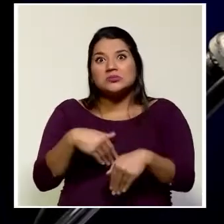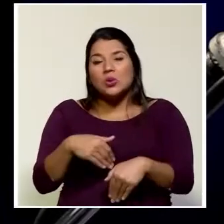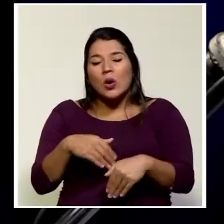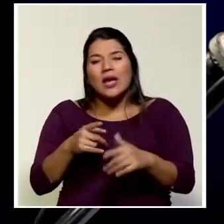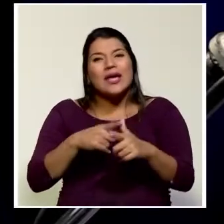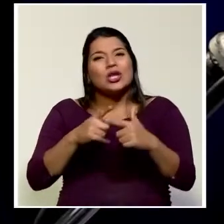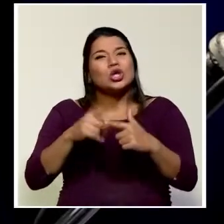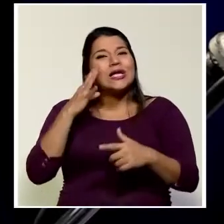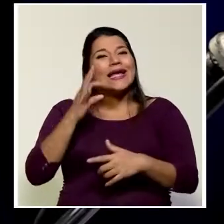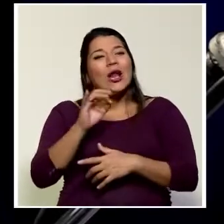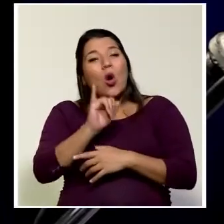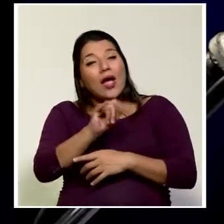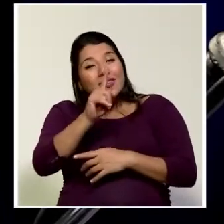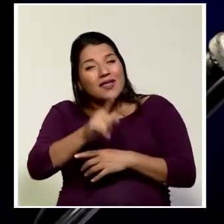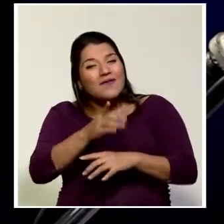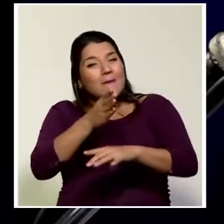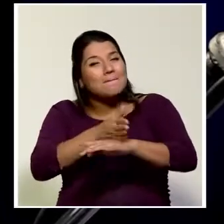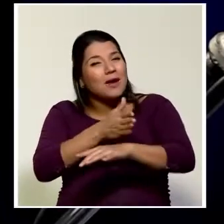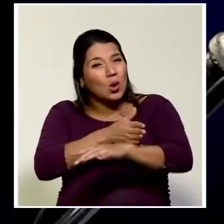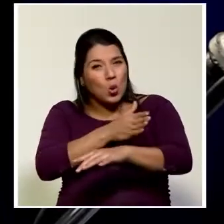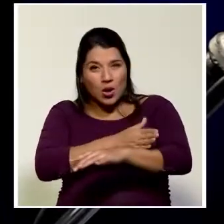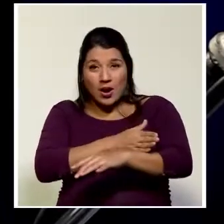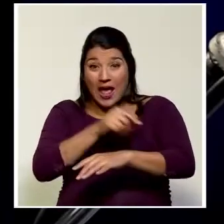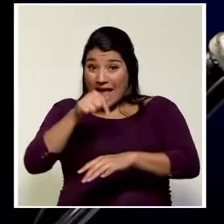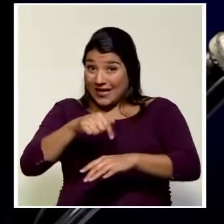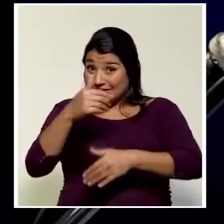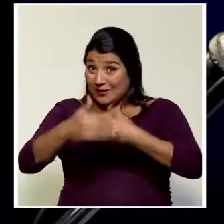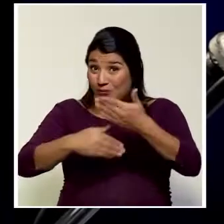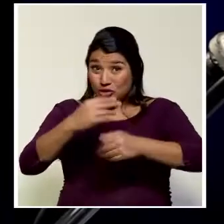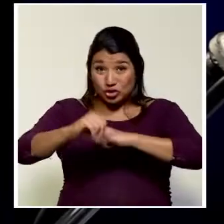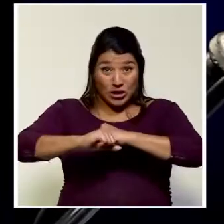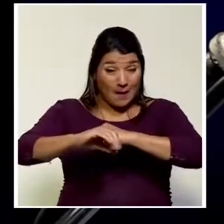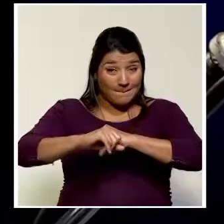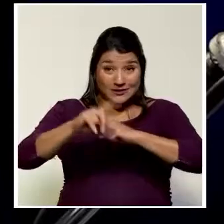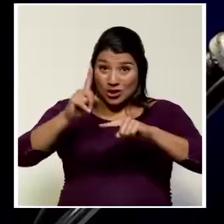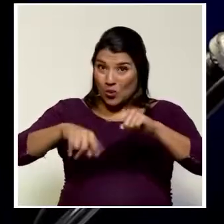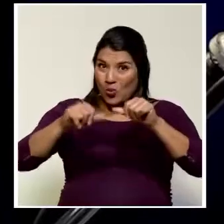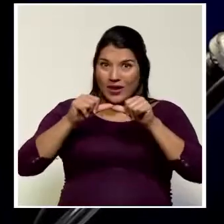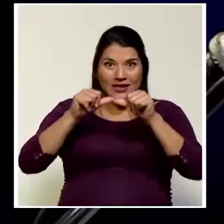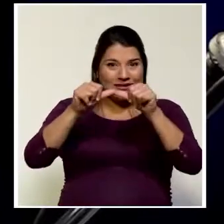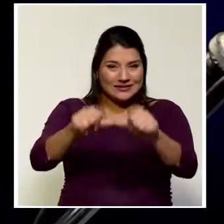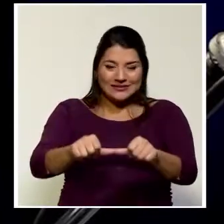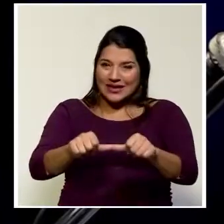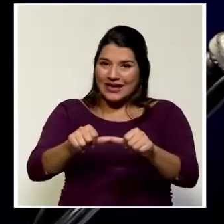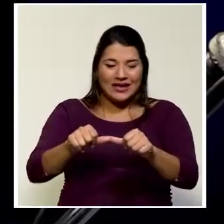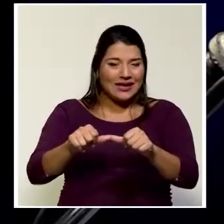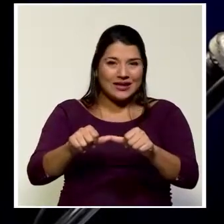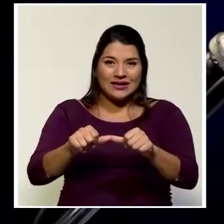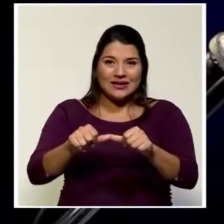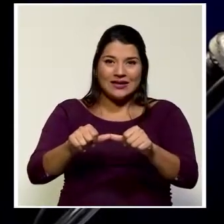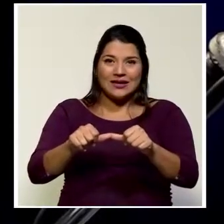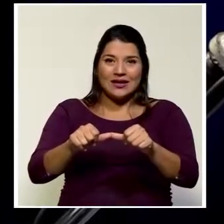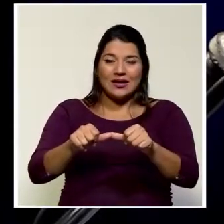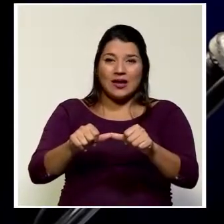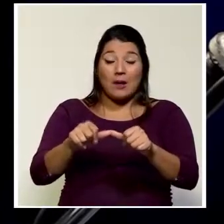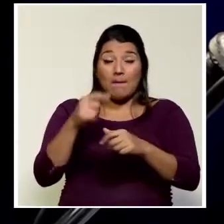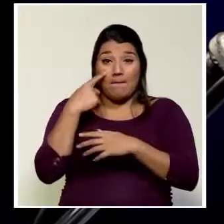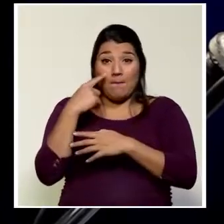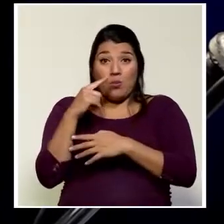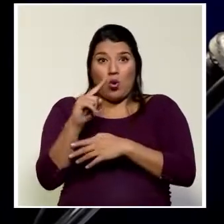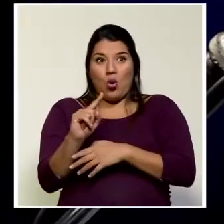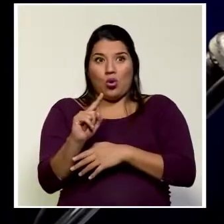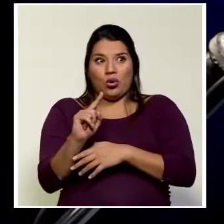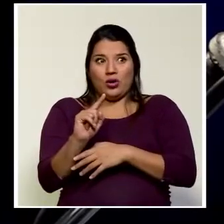que ahí van a tener que afinar el lápiz. Esta campaña no puede transcurrir, Gustavo, Ernesto, Álvaro, no puede transcurrir por